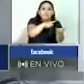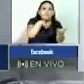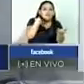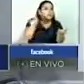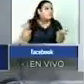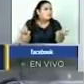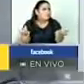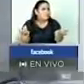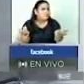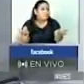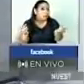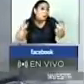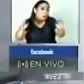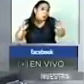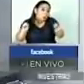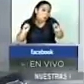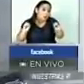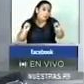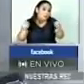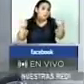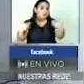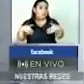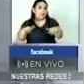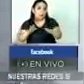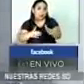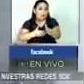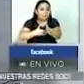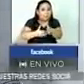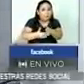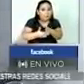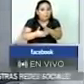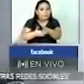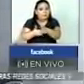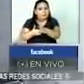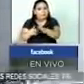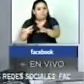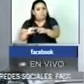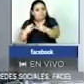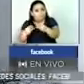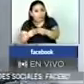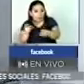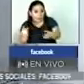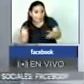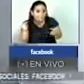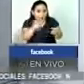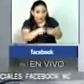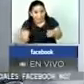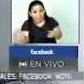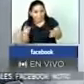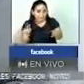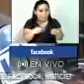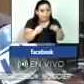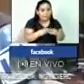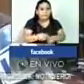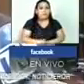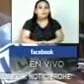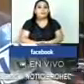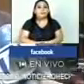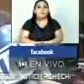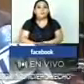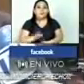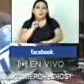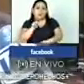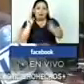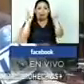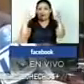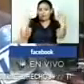que hayan comenzado a iniciar gente de ellos para poder incluirlos en la pandilla. Y la